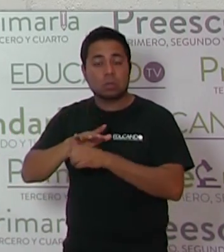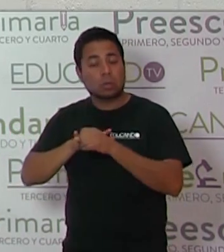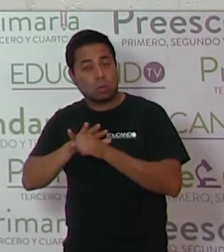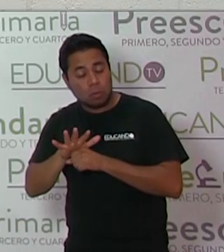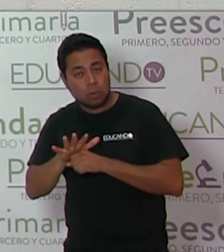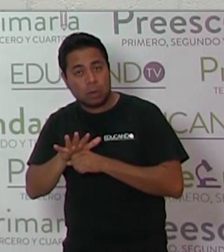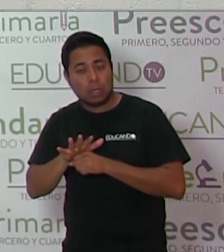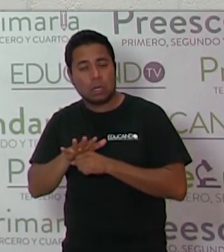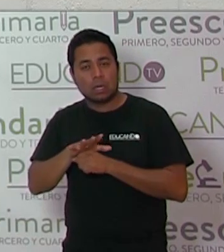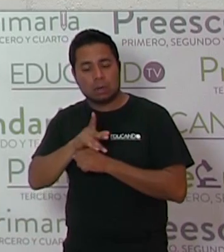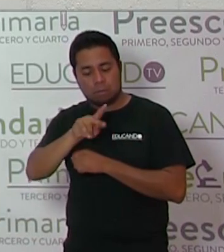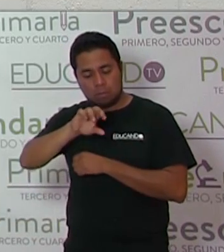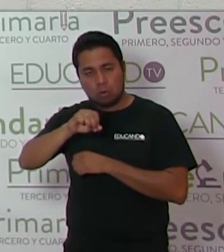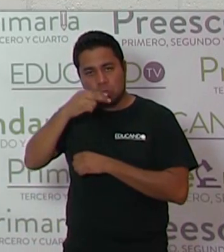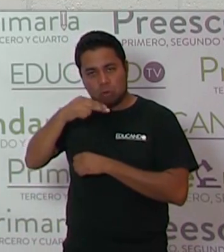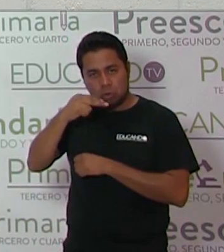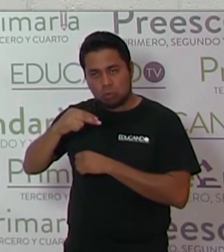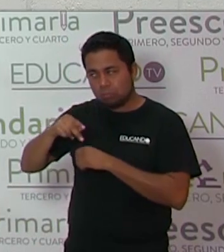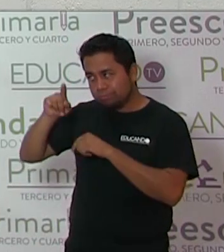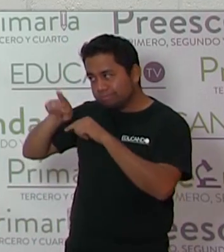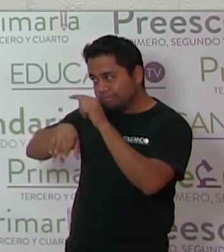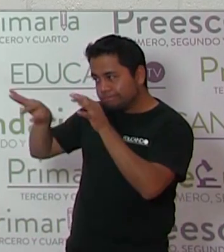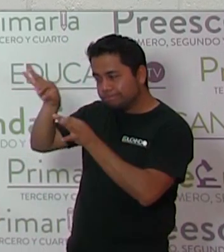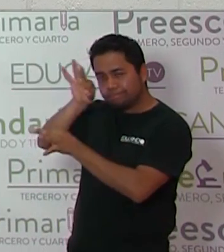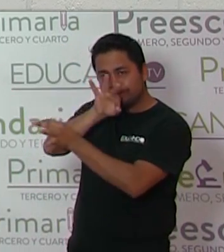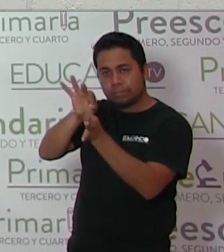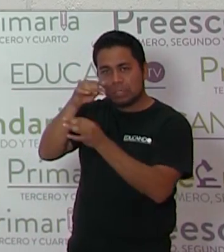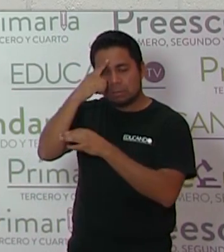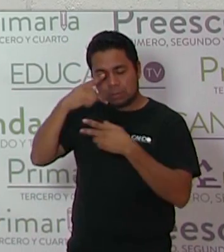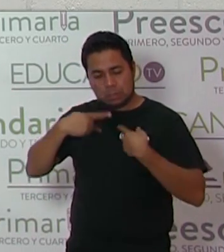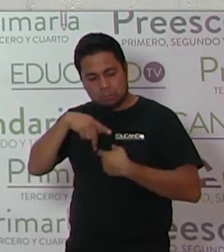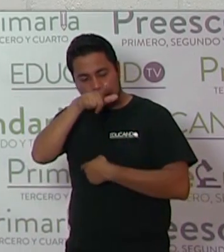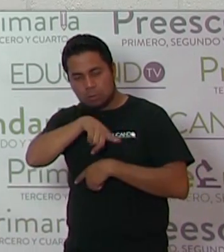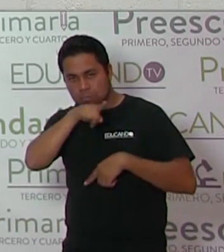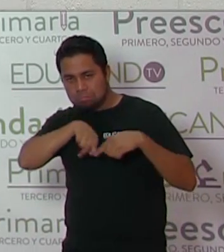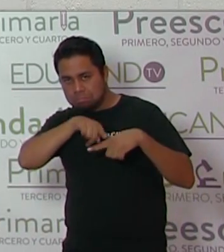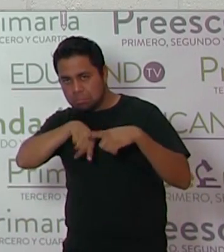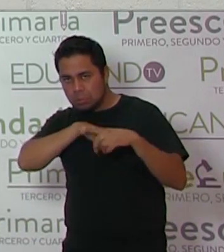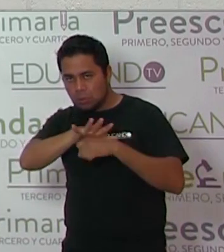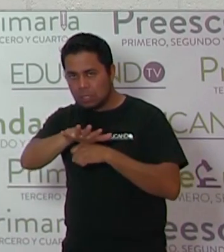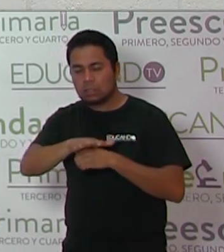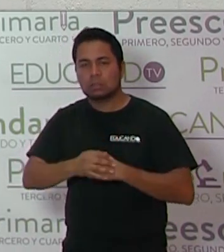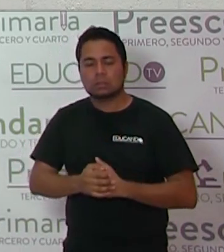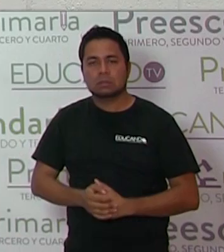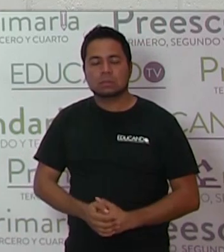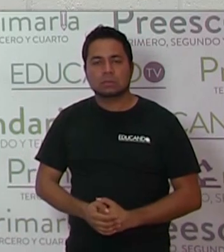qué pronombre personal puede sustituir a estos personajes?